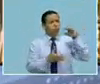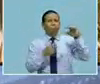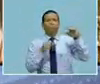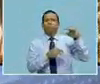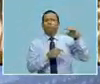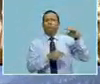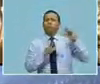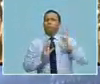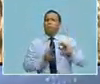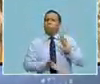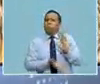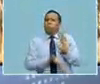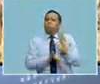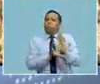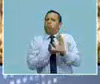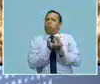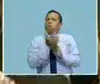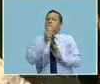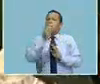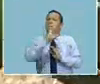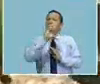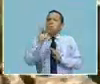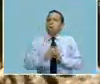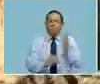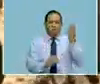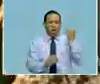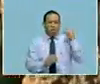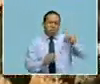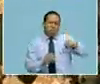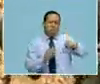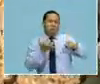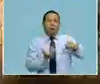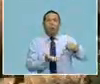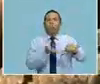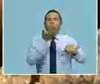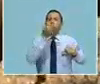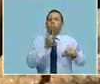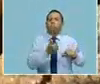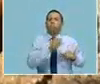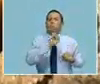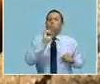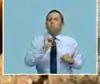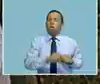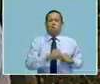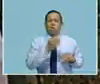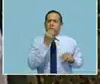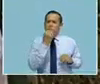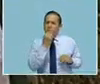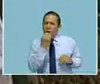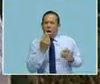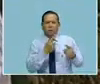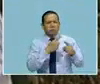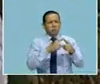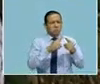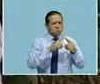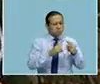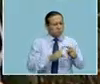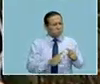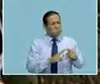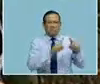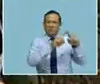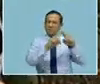un incremento de un 10% en relación al año pasado. Producimos mango criollo, mango de chupar y